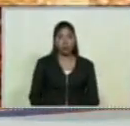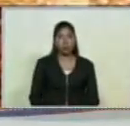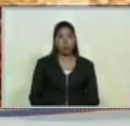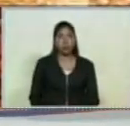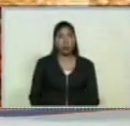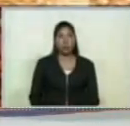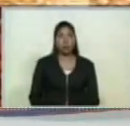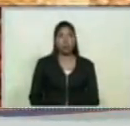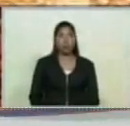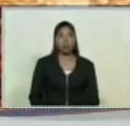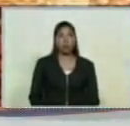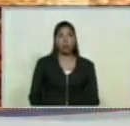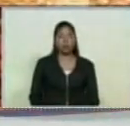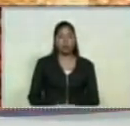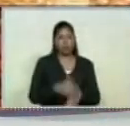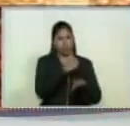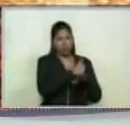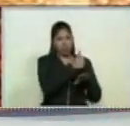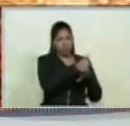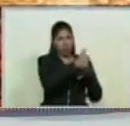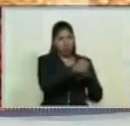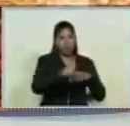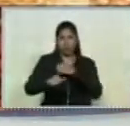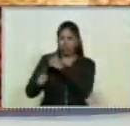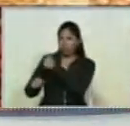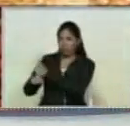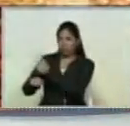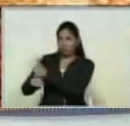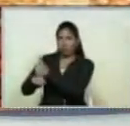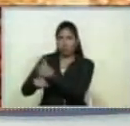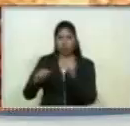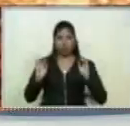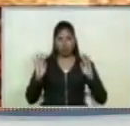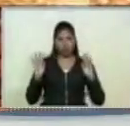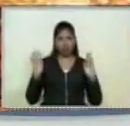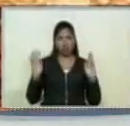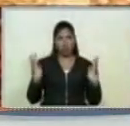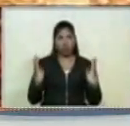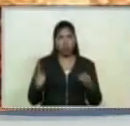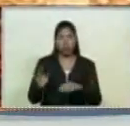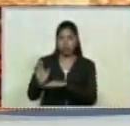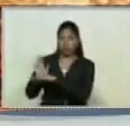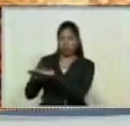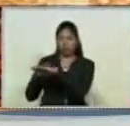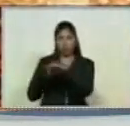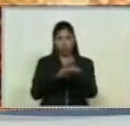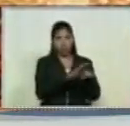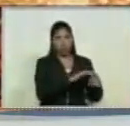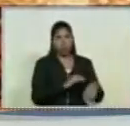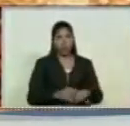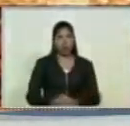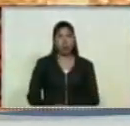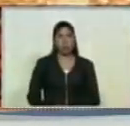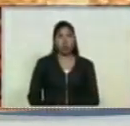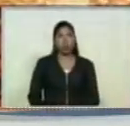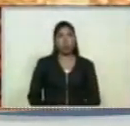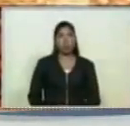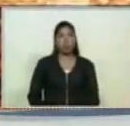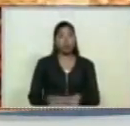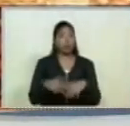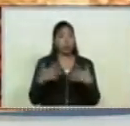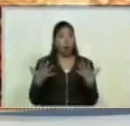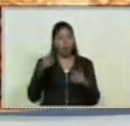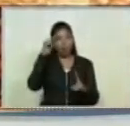Elías, compañero, Pedro, uno de los grandes movimientos del movimiento Somos